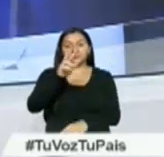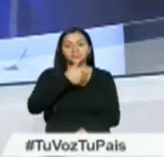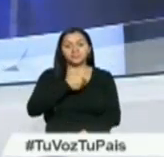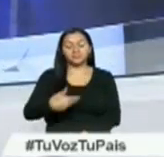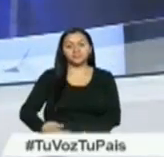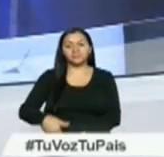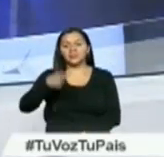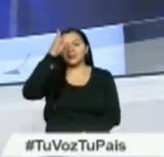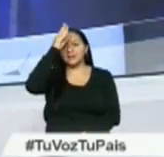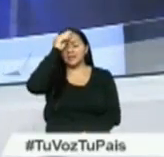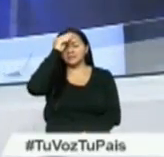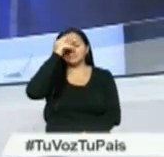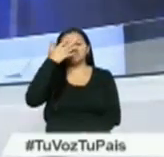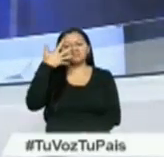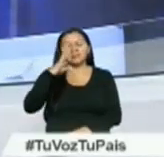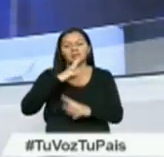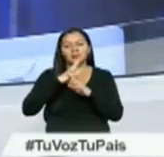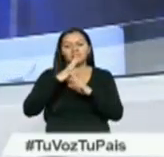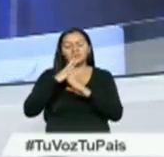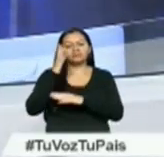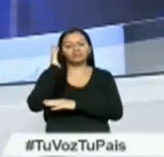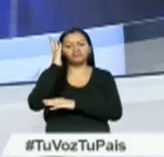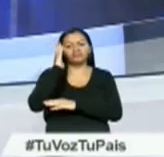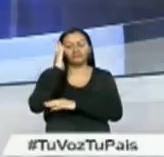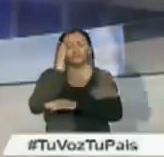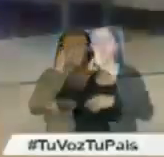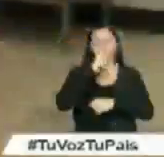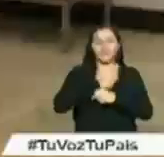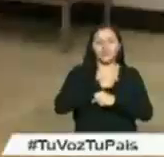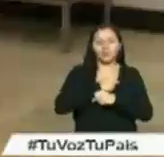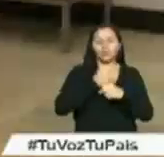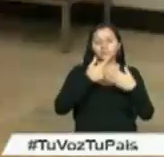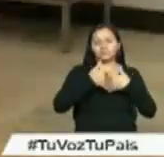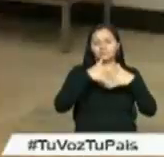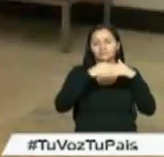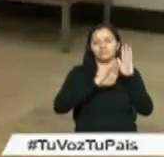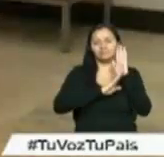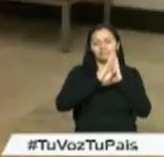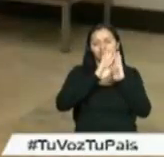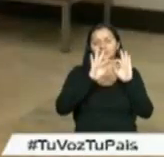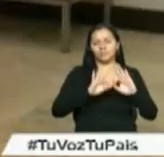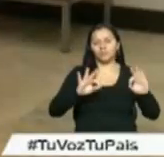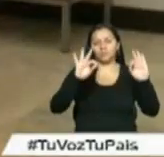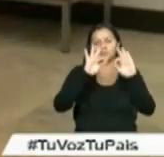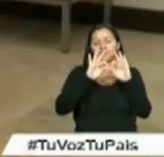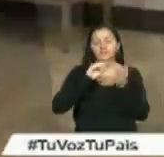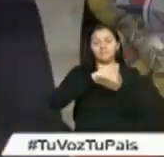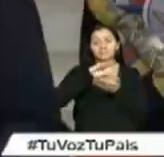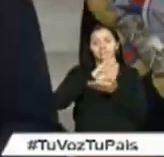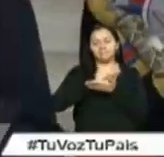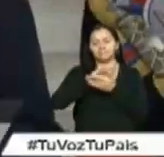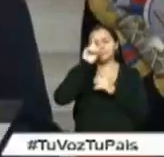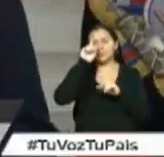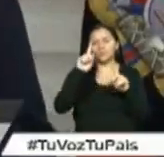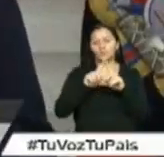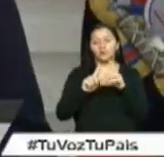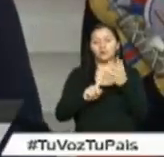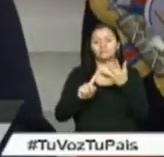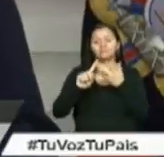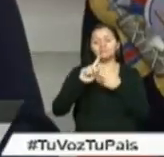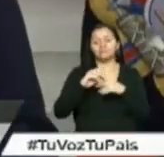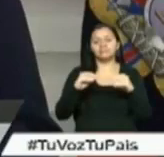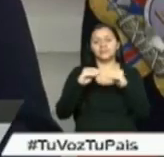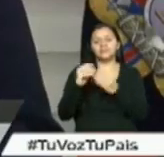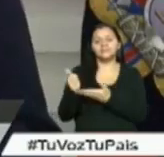Glass, dio declaraciones a los medios de comunicación. En la determinación de un acuerdo multipartes que